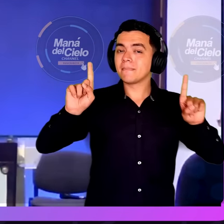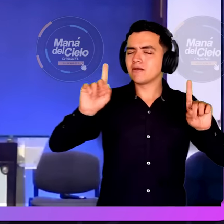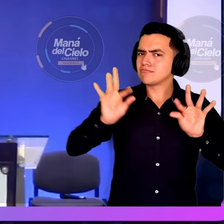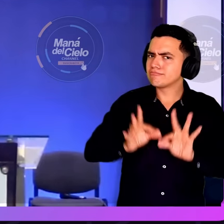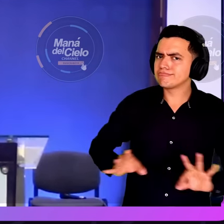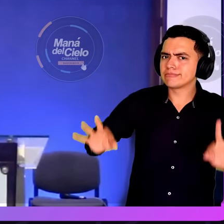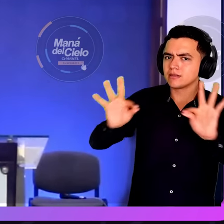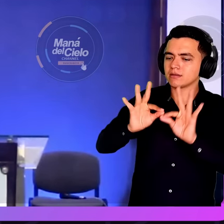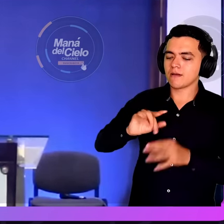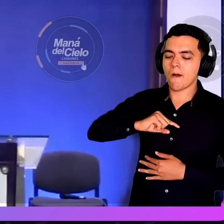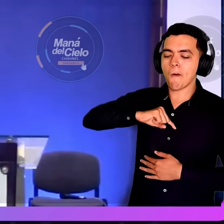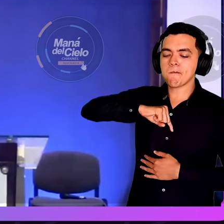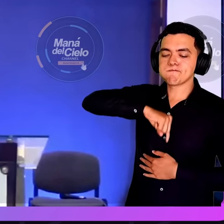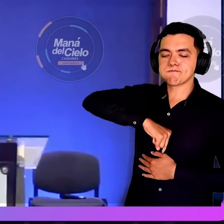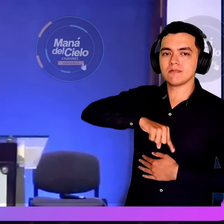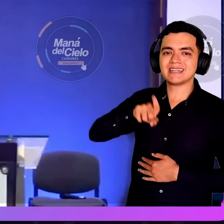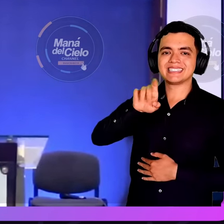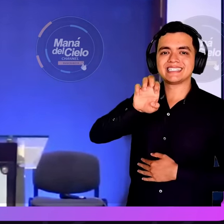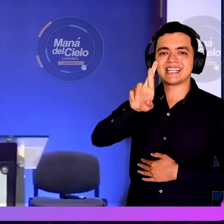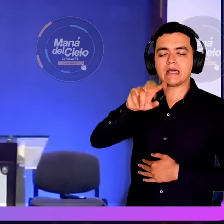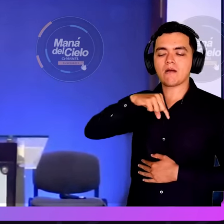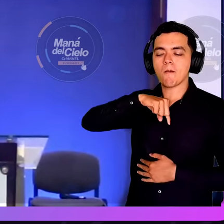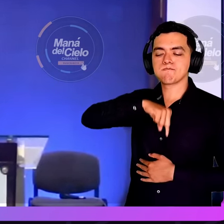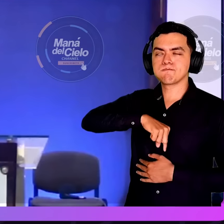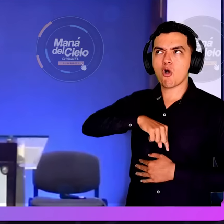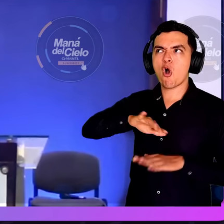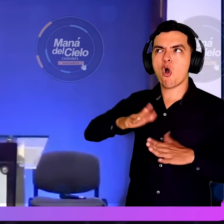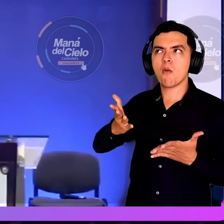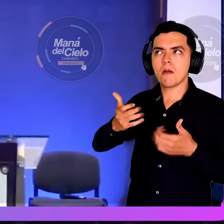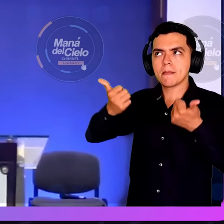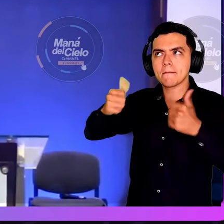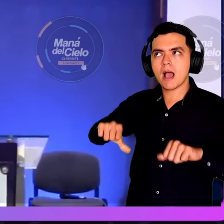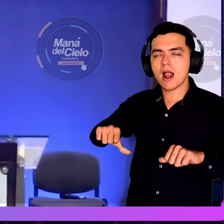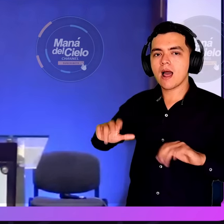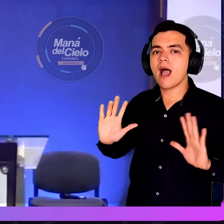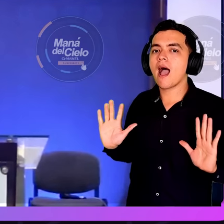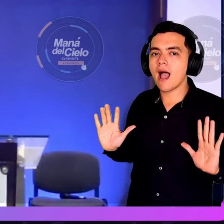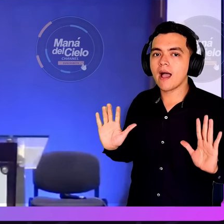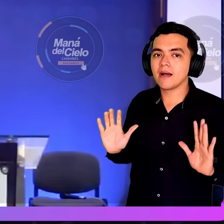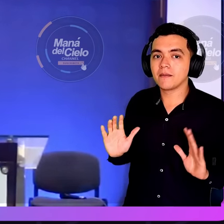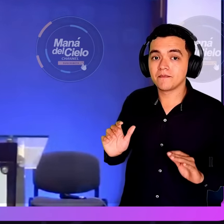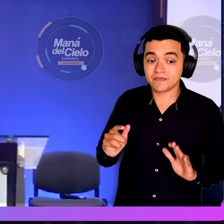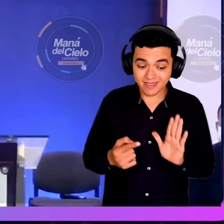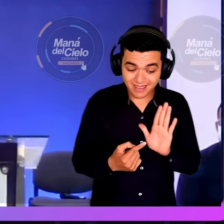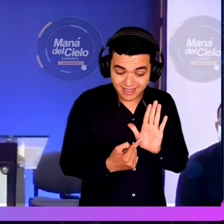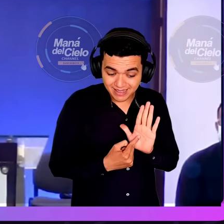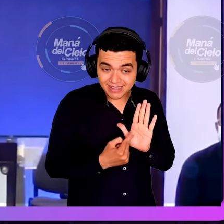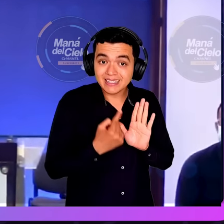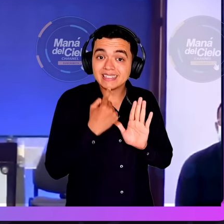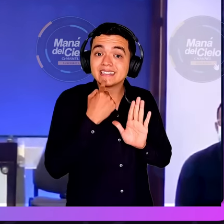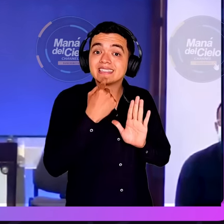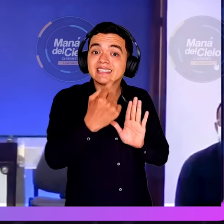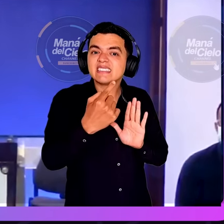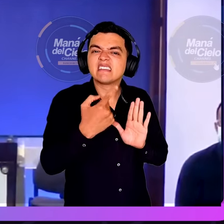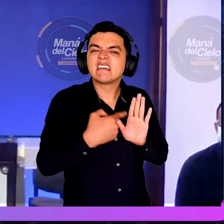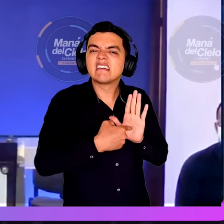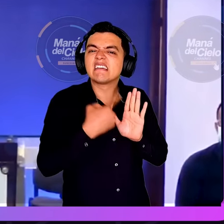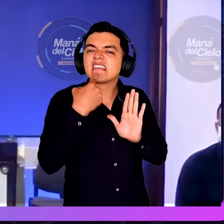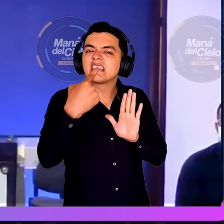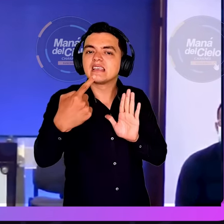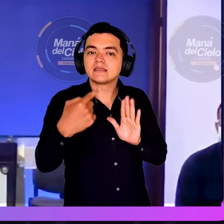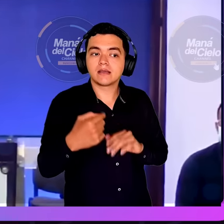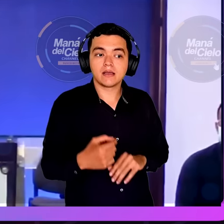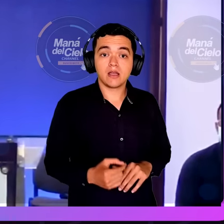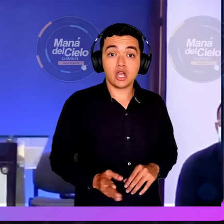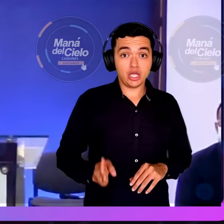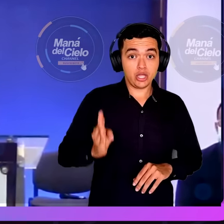Está el ser. Tú puedes ser un buen predicador, buena predicadora, buen líder. ¿Cómo nos gusta tener buenos líderes, hombre? ¿Quién no va a querer